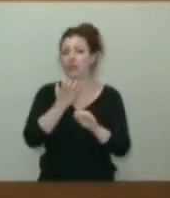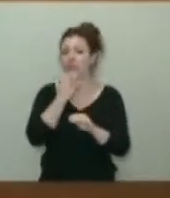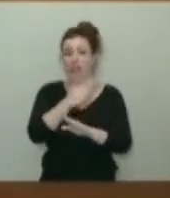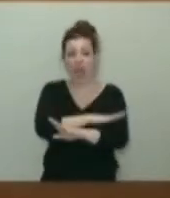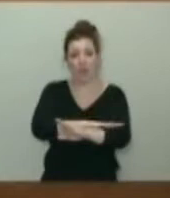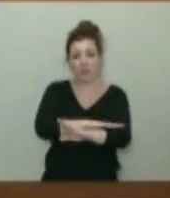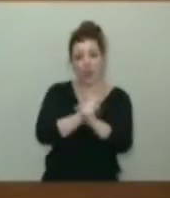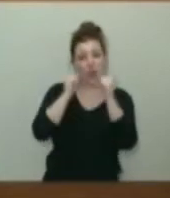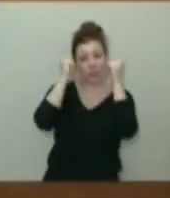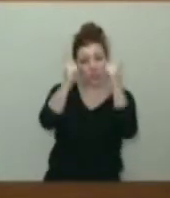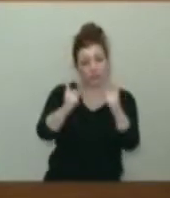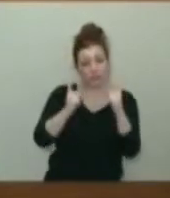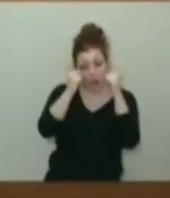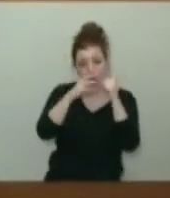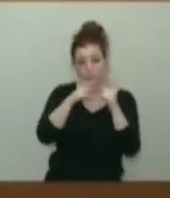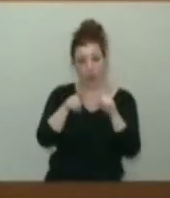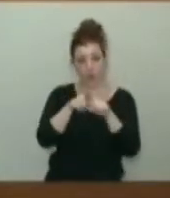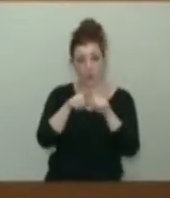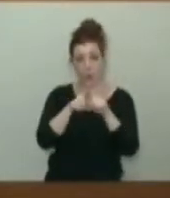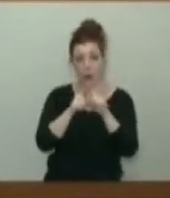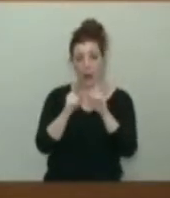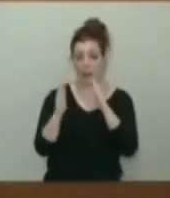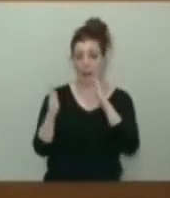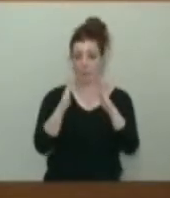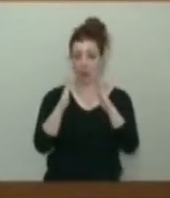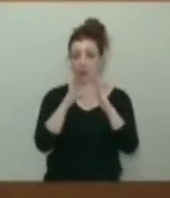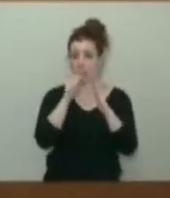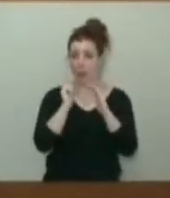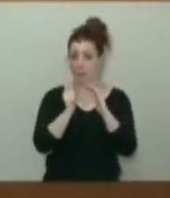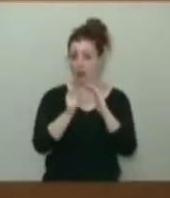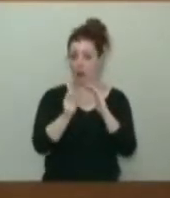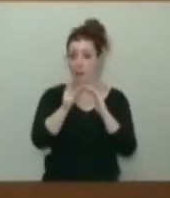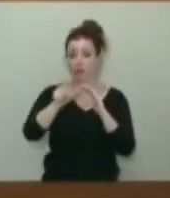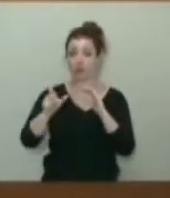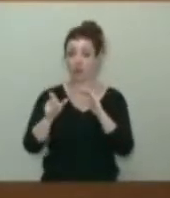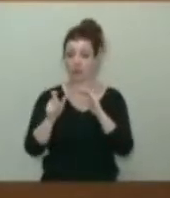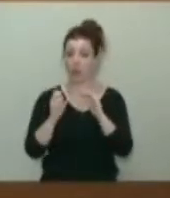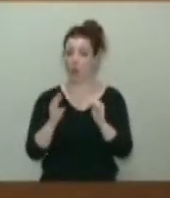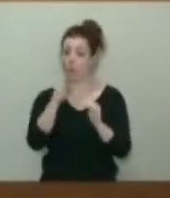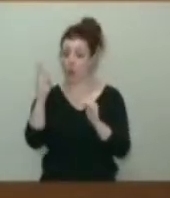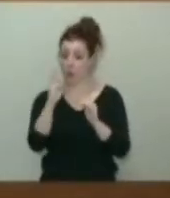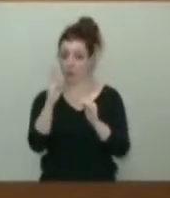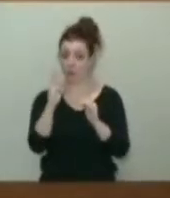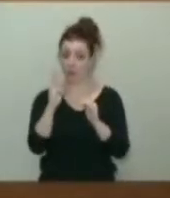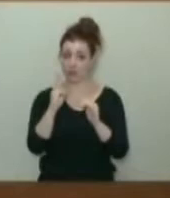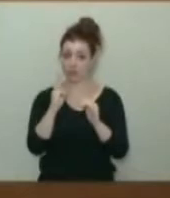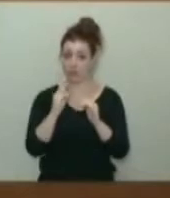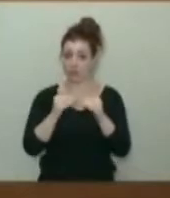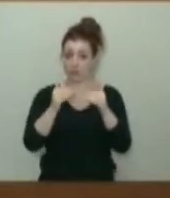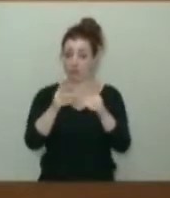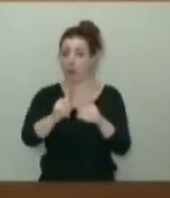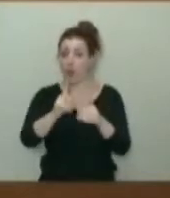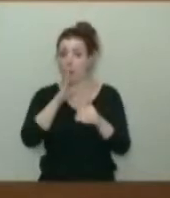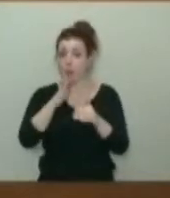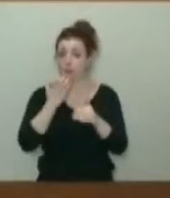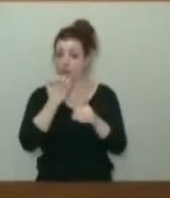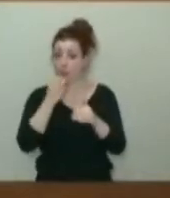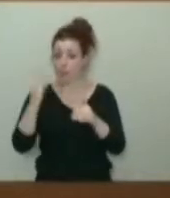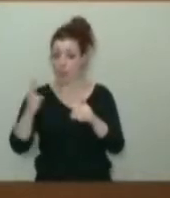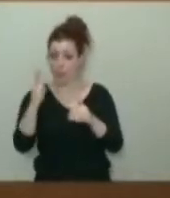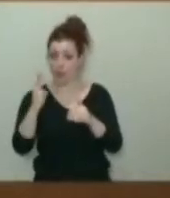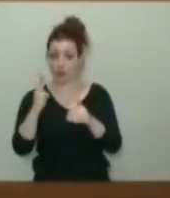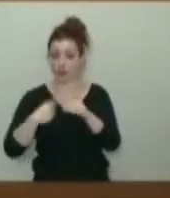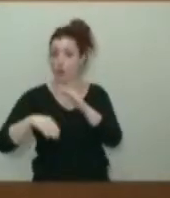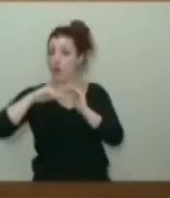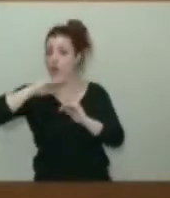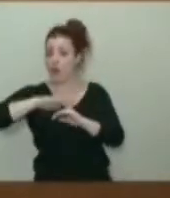realice esfuerzos para reducir sus plazos de pago a proveedores si estos, los proveedores, a su vez siguen incumpliendo la legislación y no